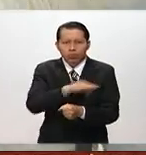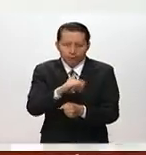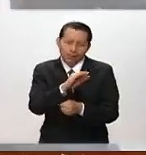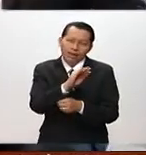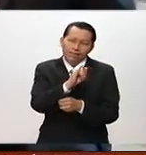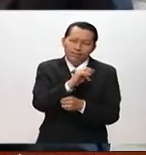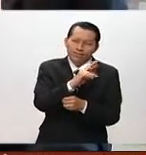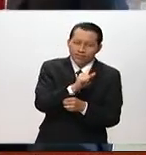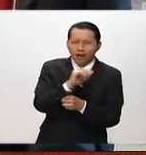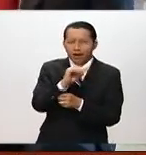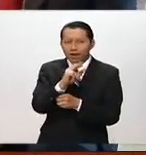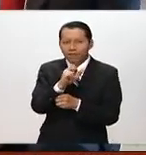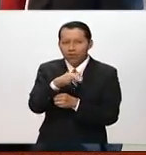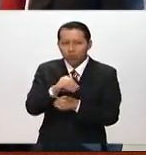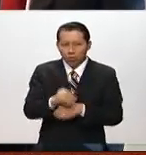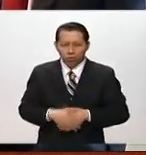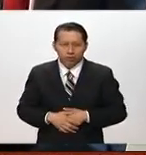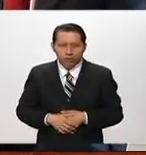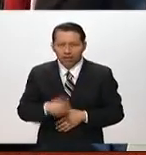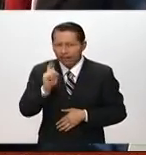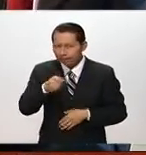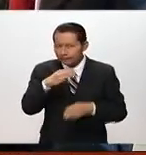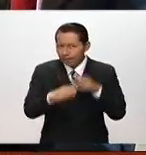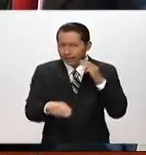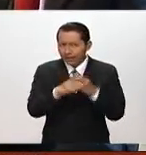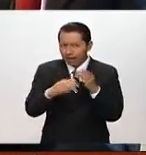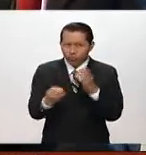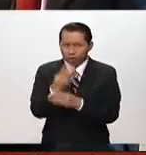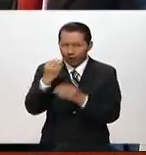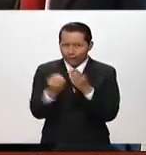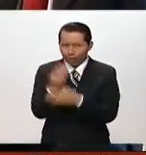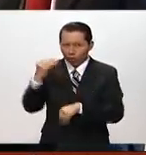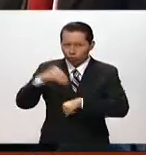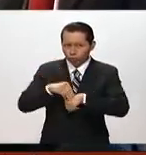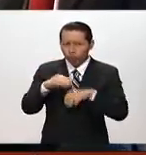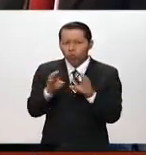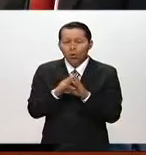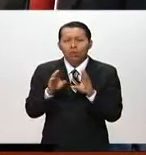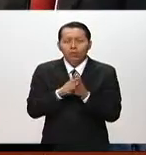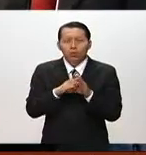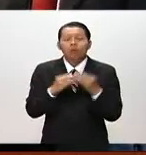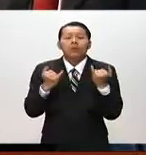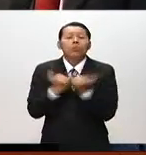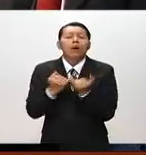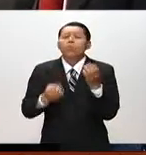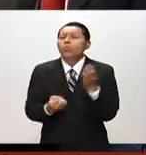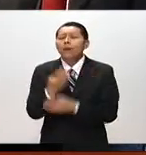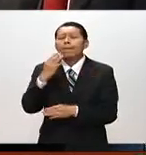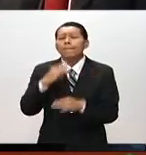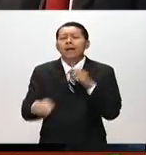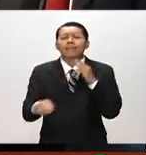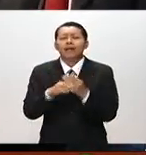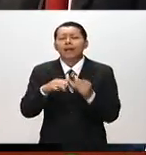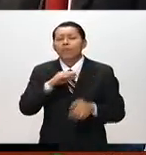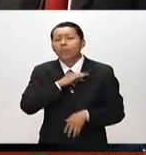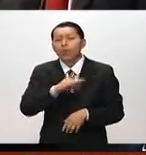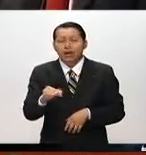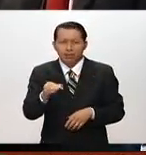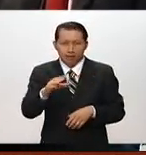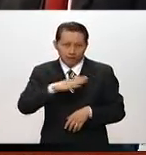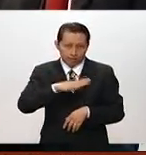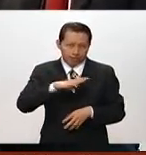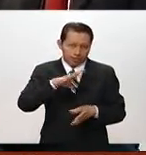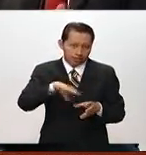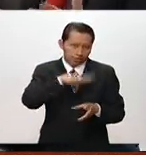carbono. Por ejemplo, requiere de materiales novedosos, nuevos materiales que presenten